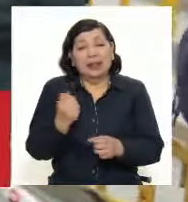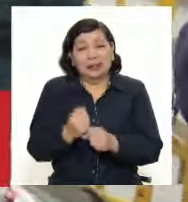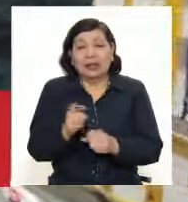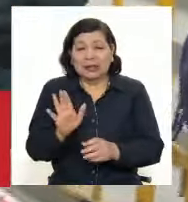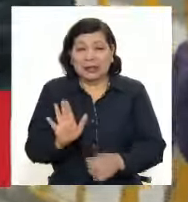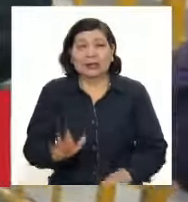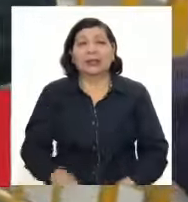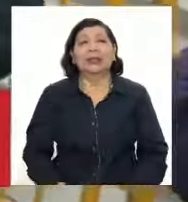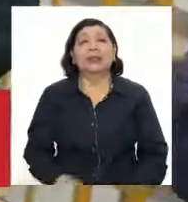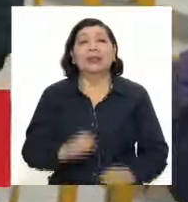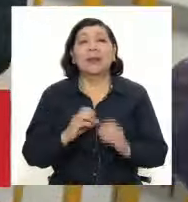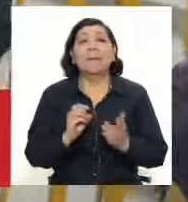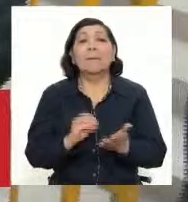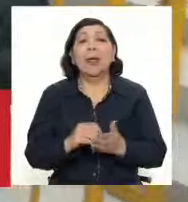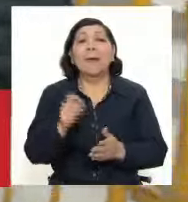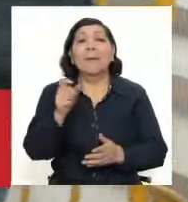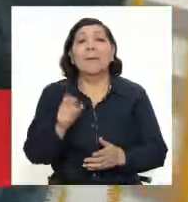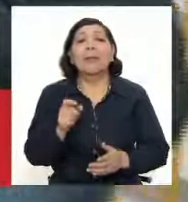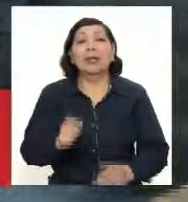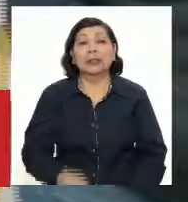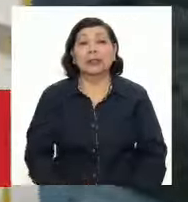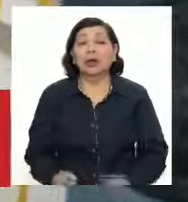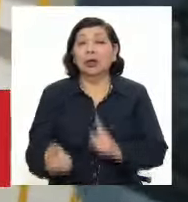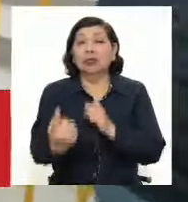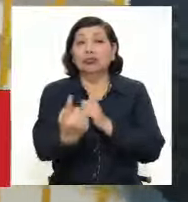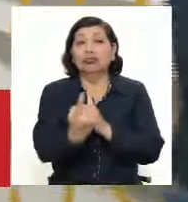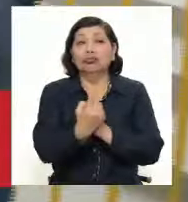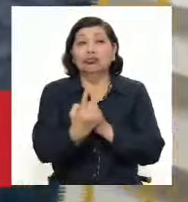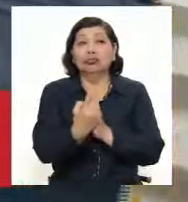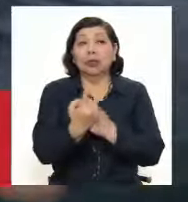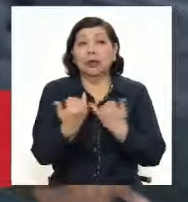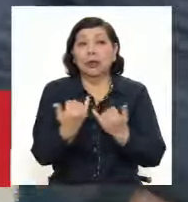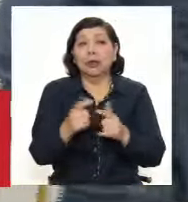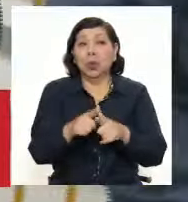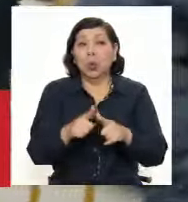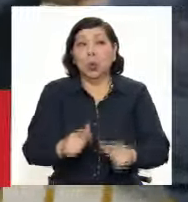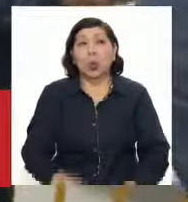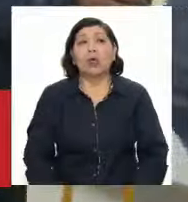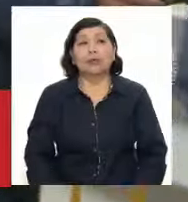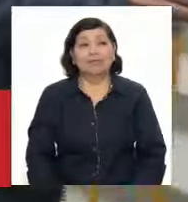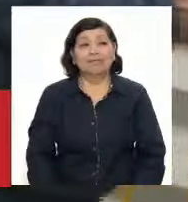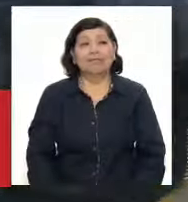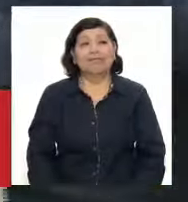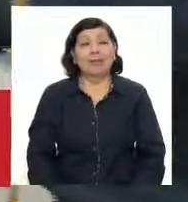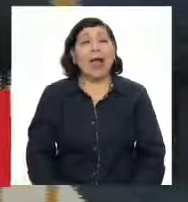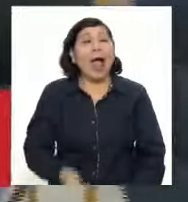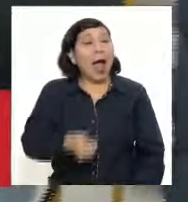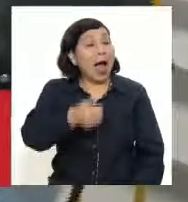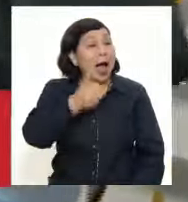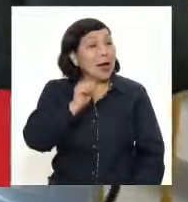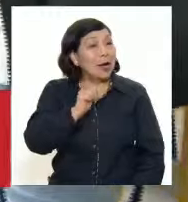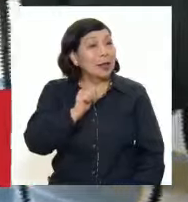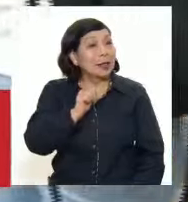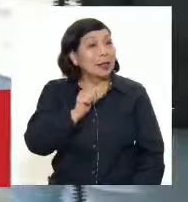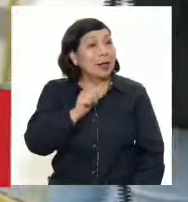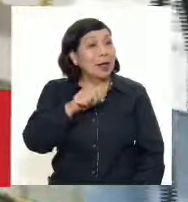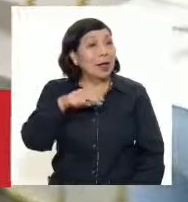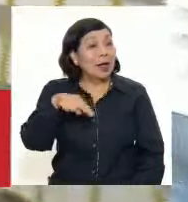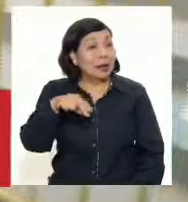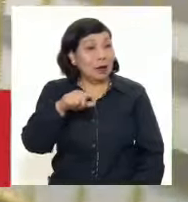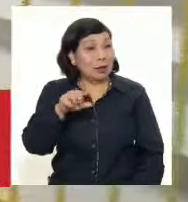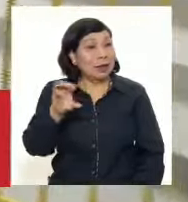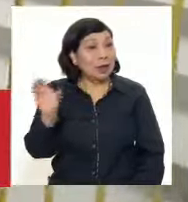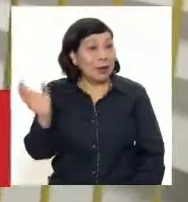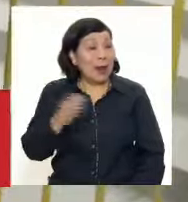podemos conversar con más personas que se han acercado a este lugar. Recordemos que el día de ayer en la Sala Nazca también